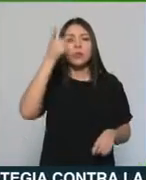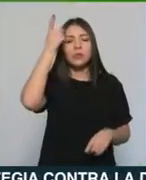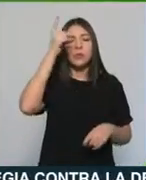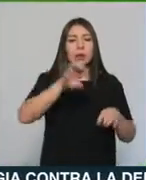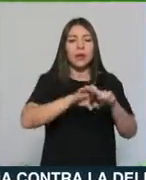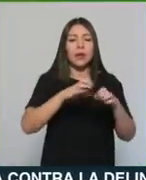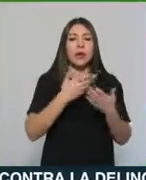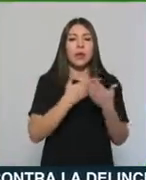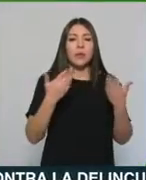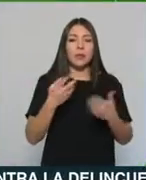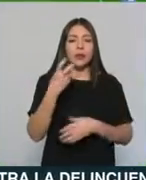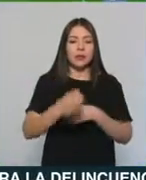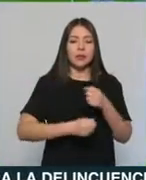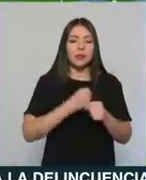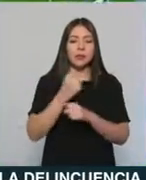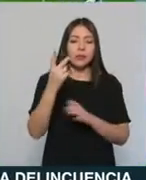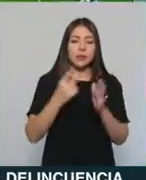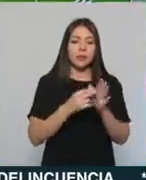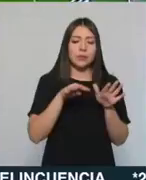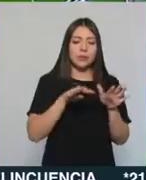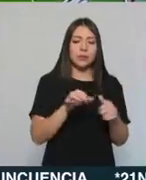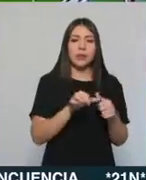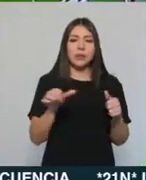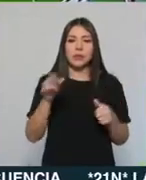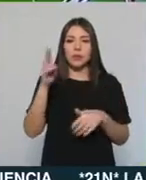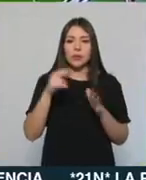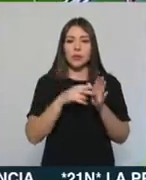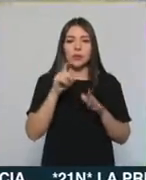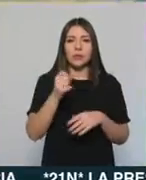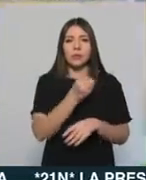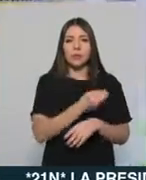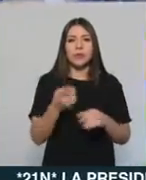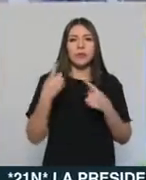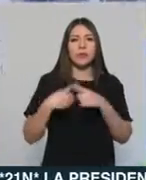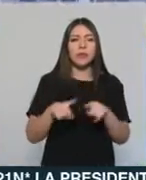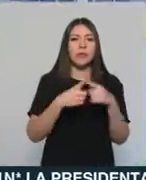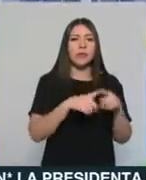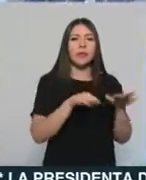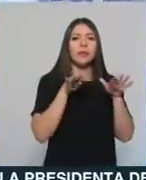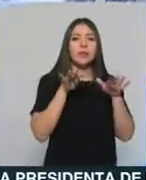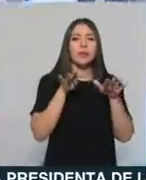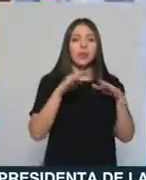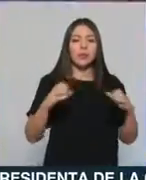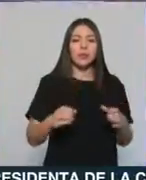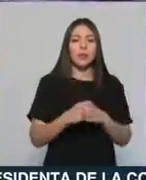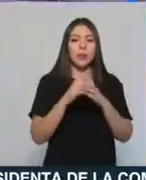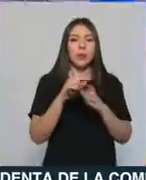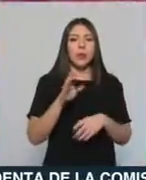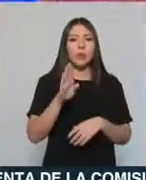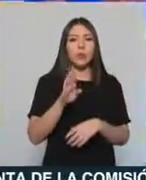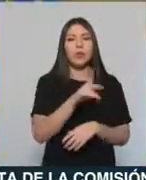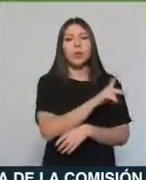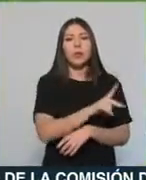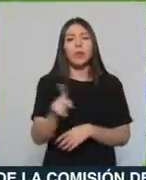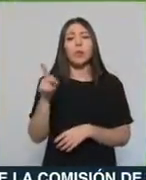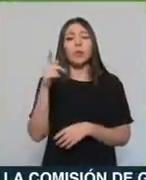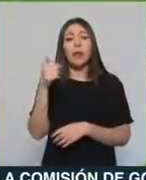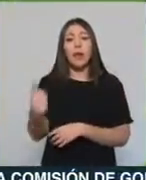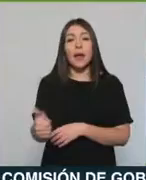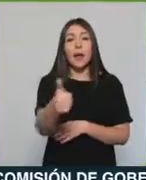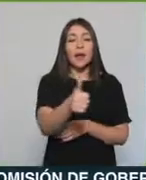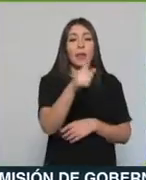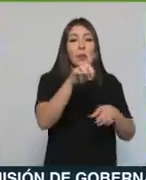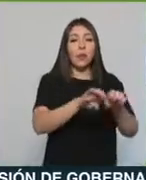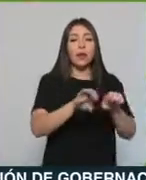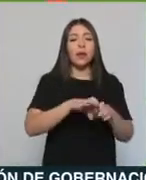que la temporada 2019-2020 se jugará con 19 clubes y cada equipo descansará una jornada. Durante